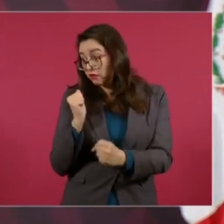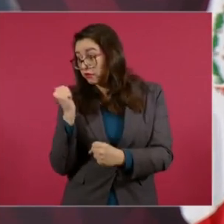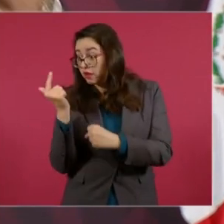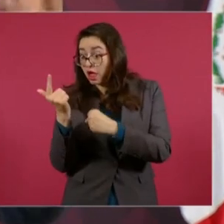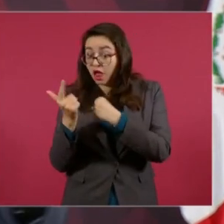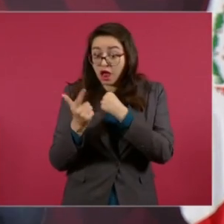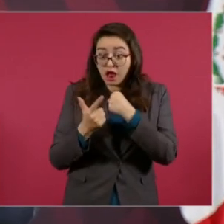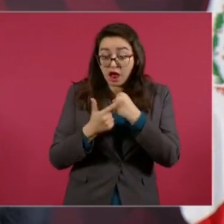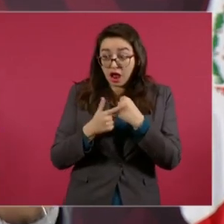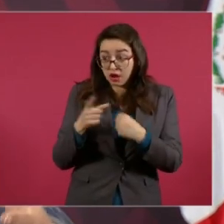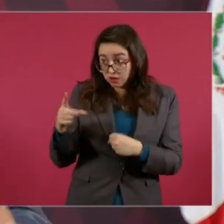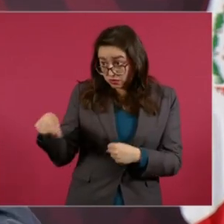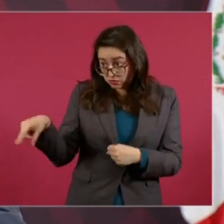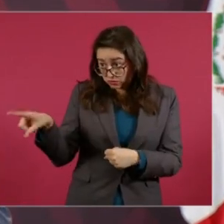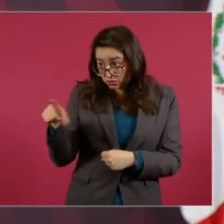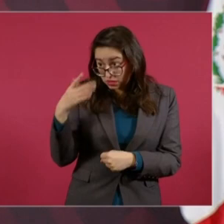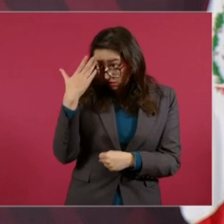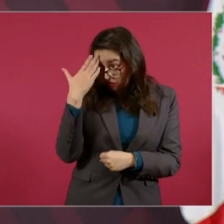¿Existen relaciones